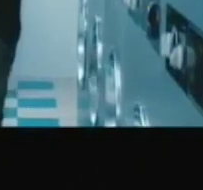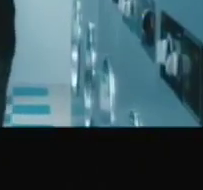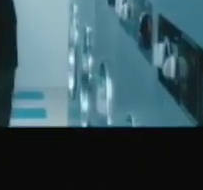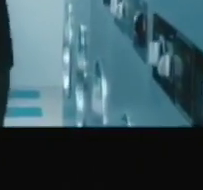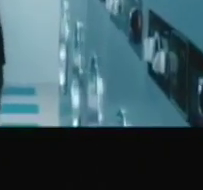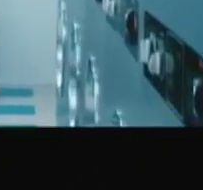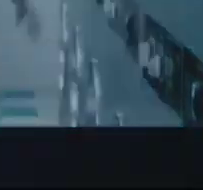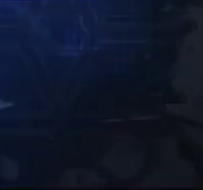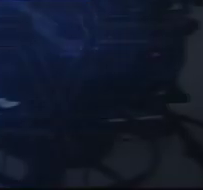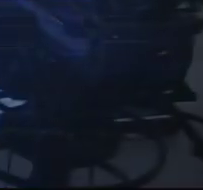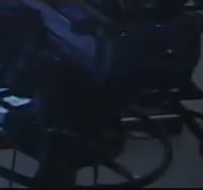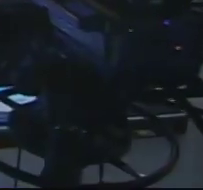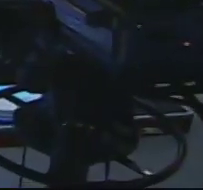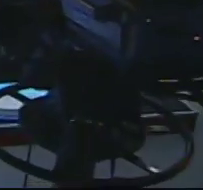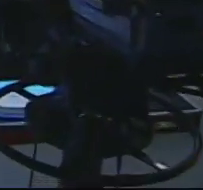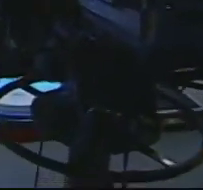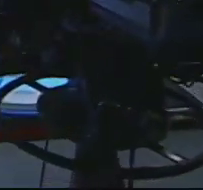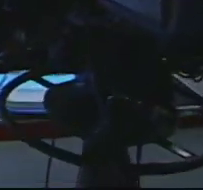amanecer.